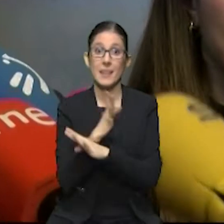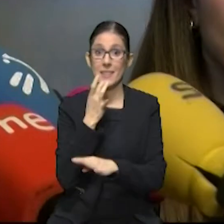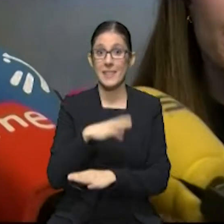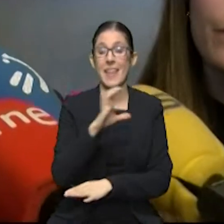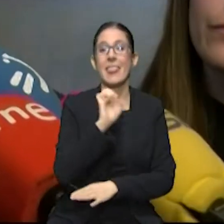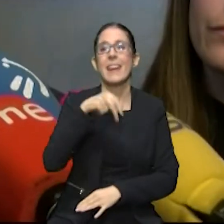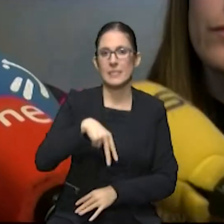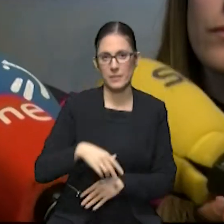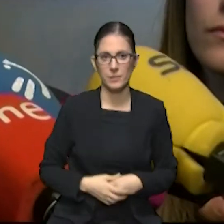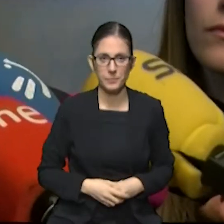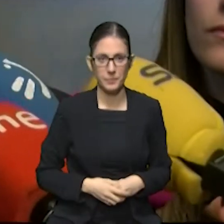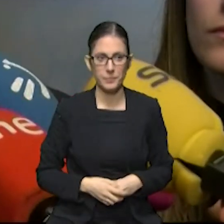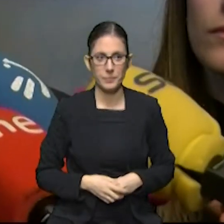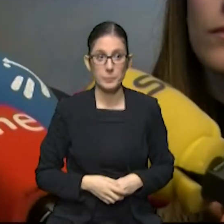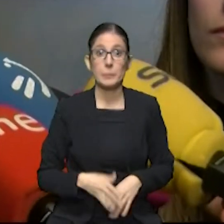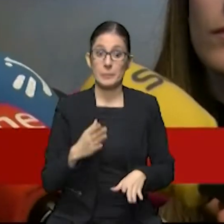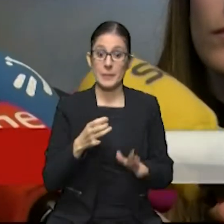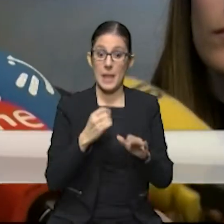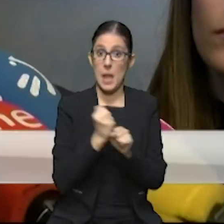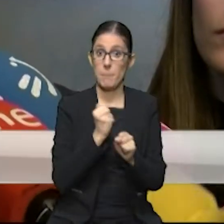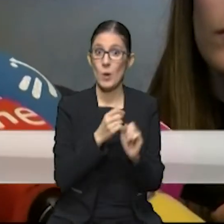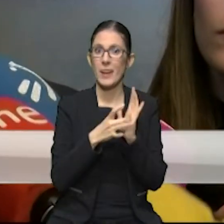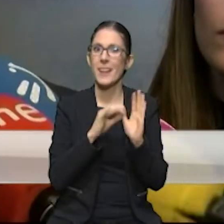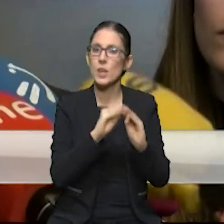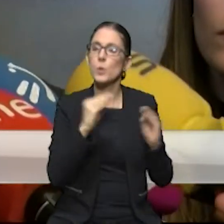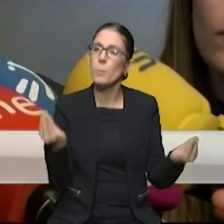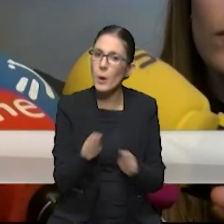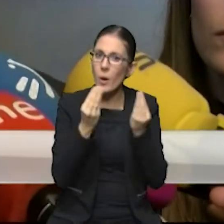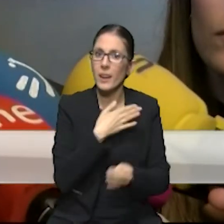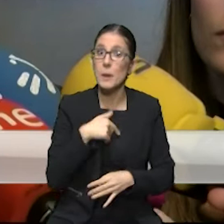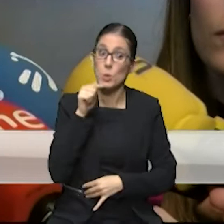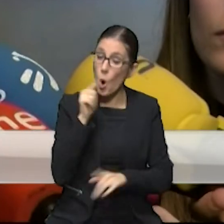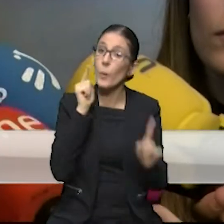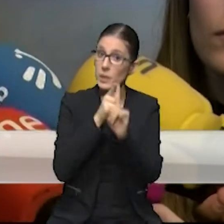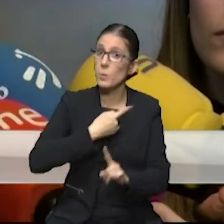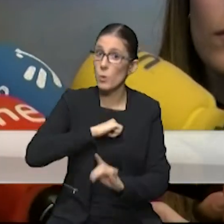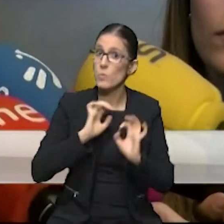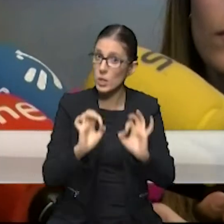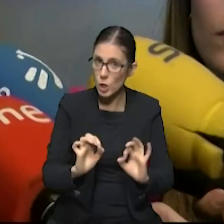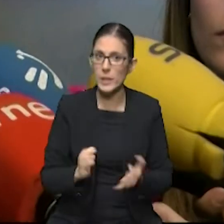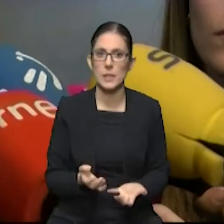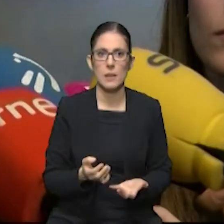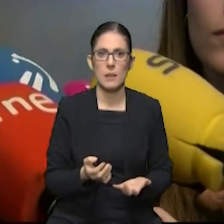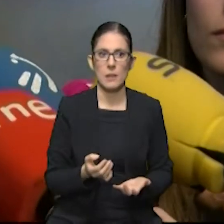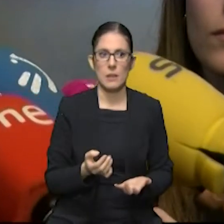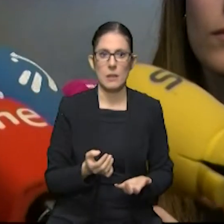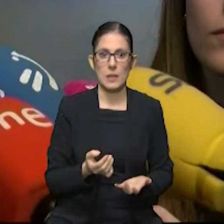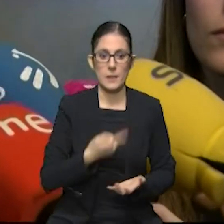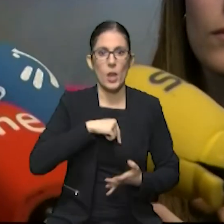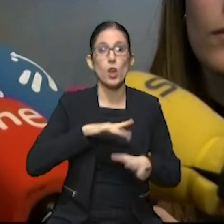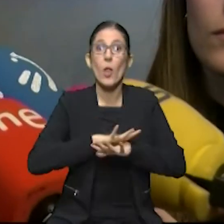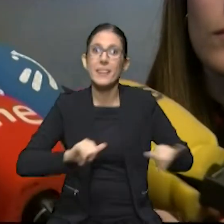Mejorar también la calidad del empleo es otro de los objetivos que nos hemos propuesto. Mejorar la conciliación, mejorar la